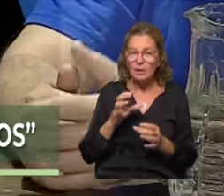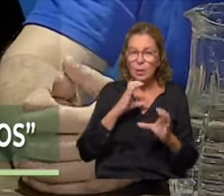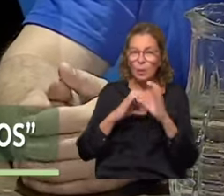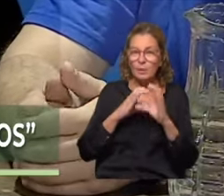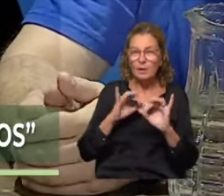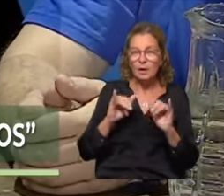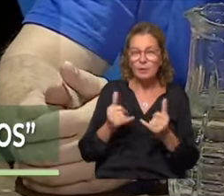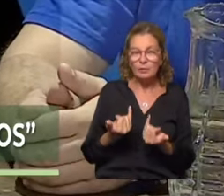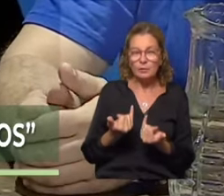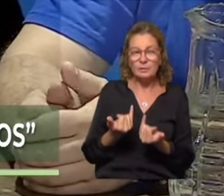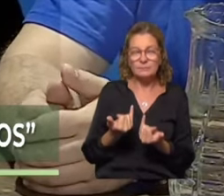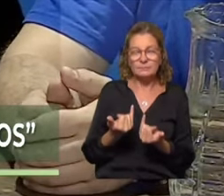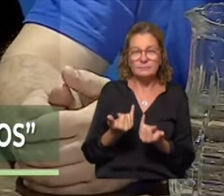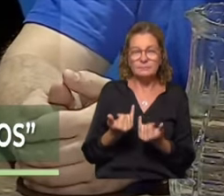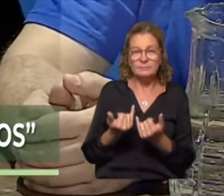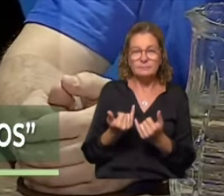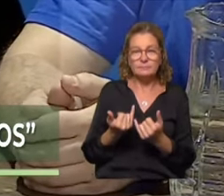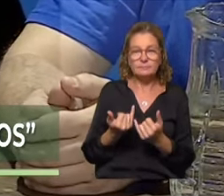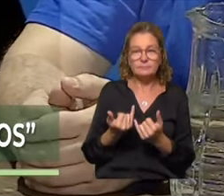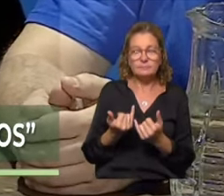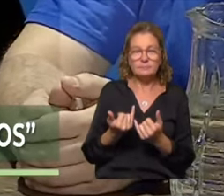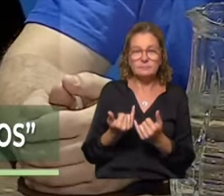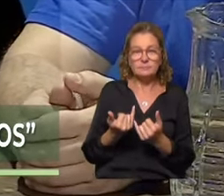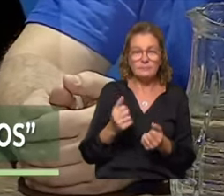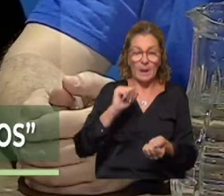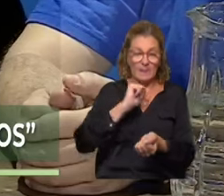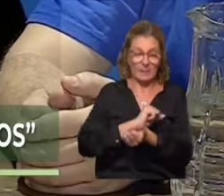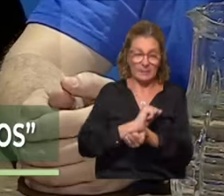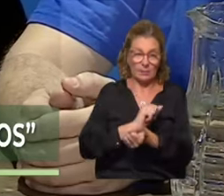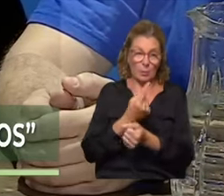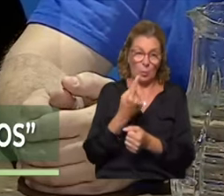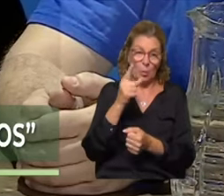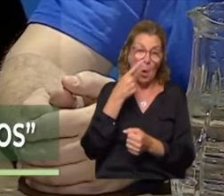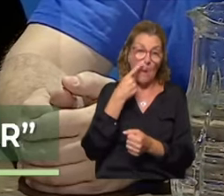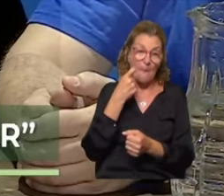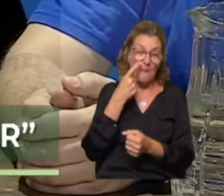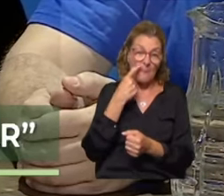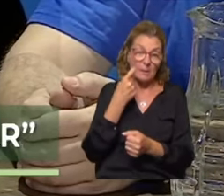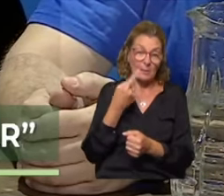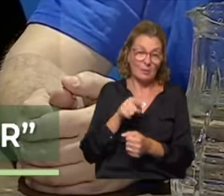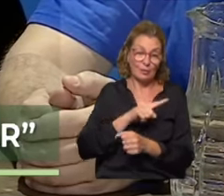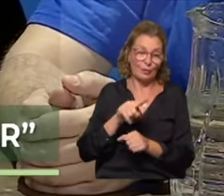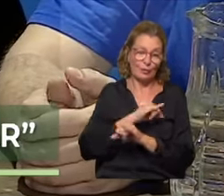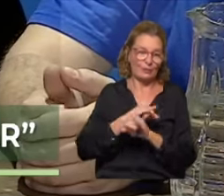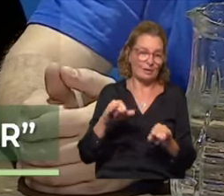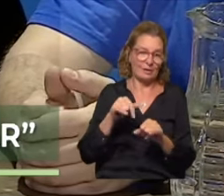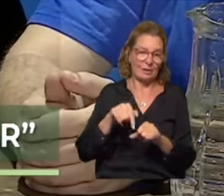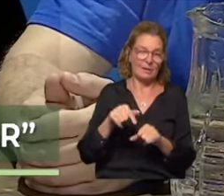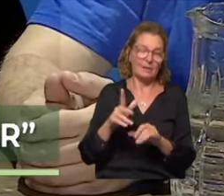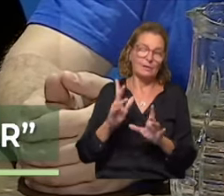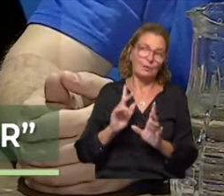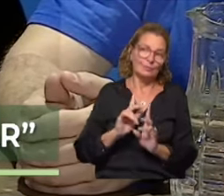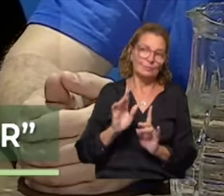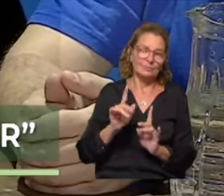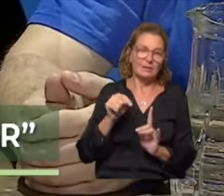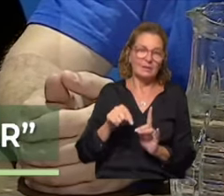comunicaron de que se había apresado al delincuente, pero esto no termina acá. Lamentablemente